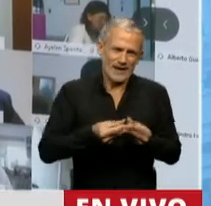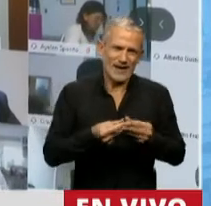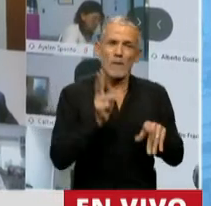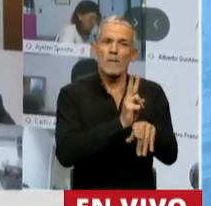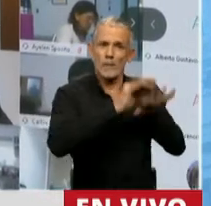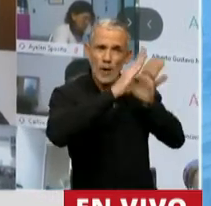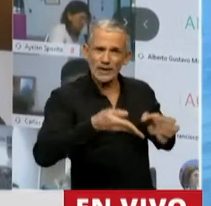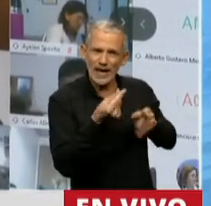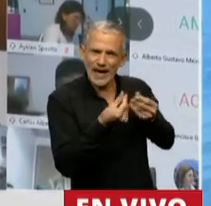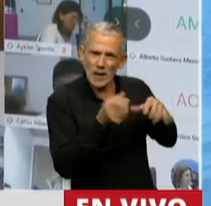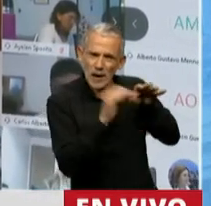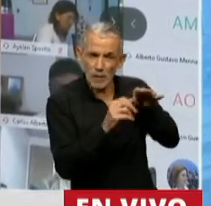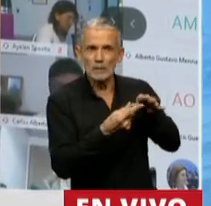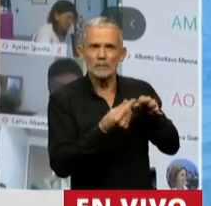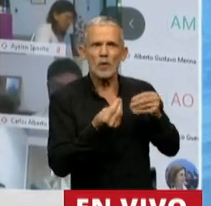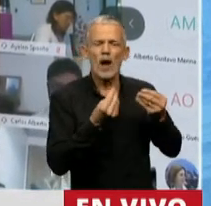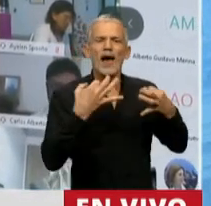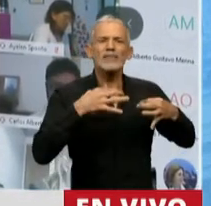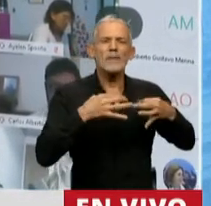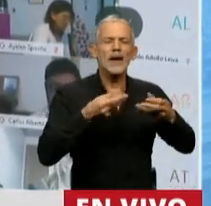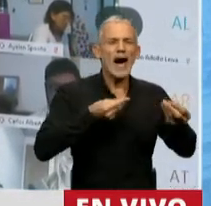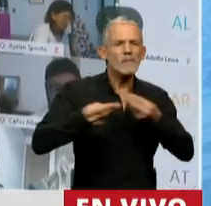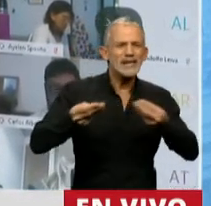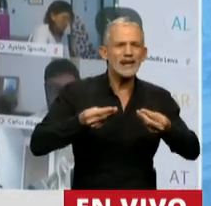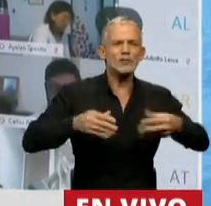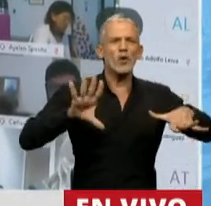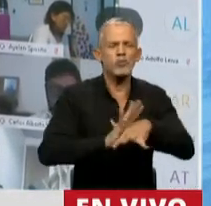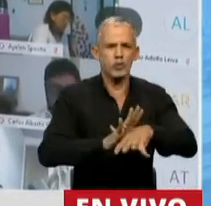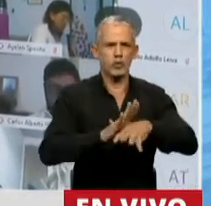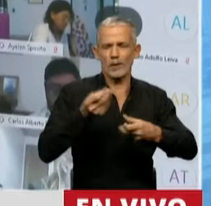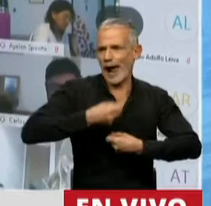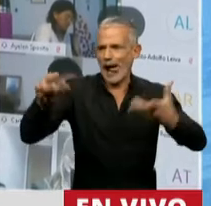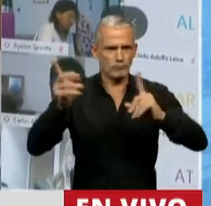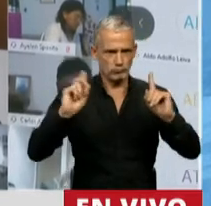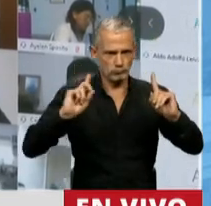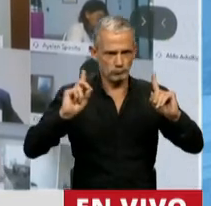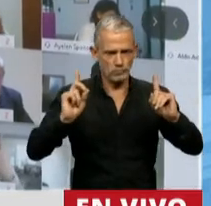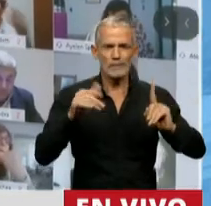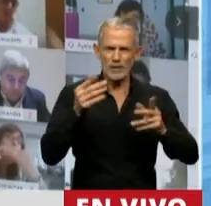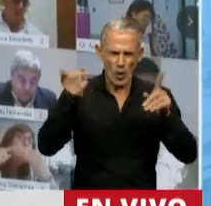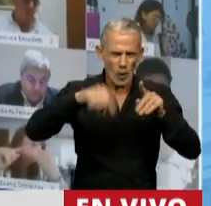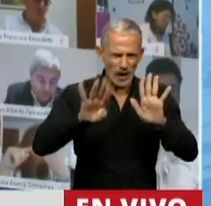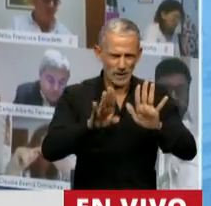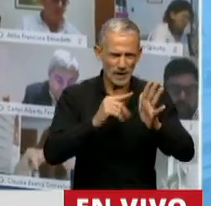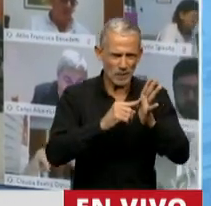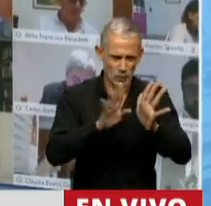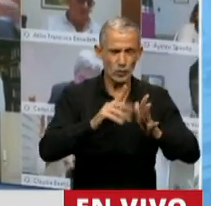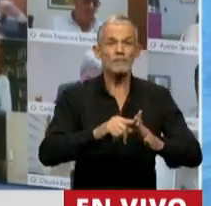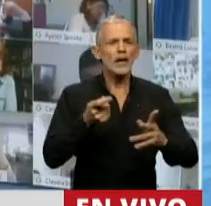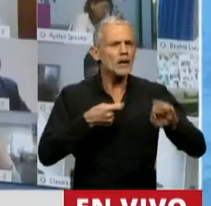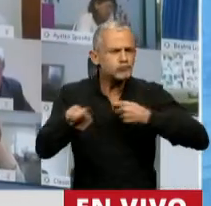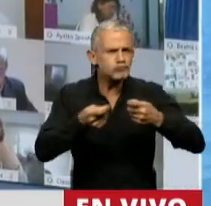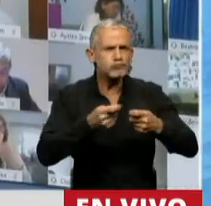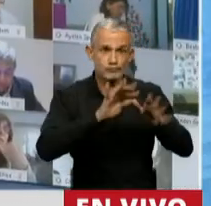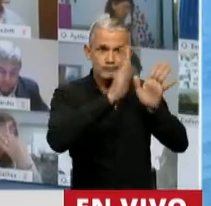protegida esta herramienta con una correcta administración. Este es un punto sobre el cual voy a volver. Una buena gestión de